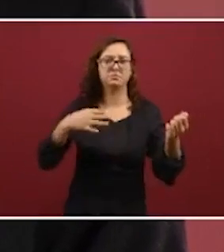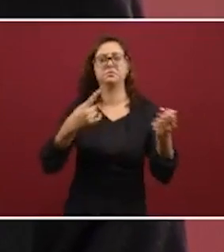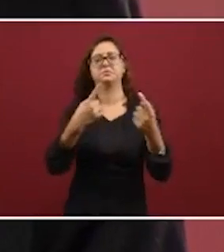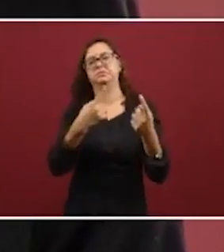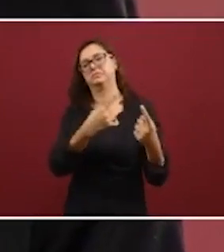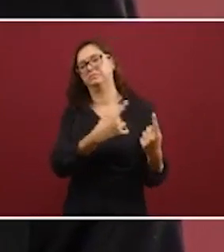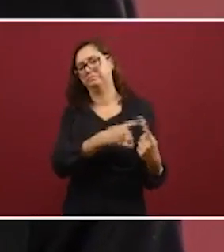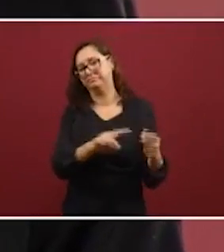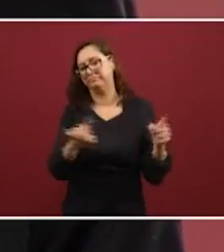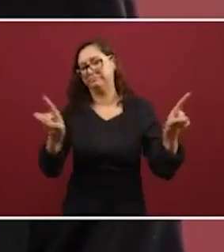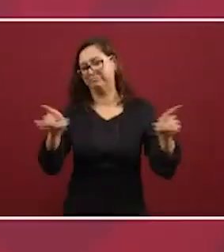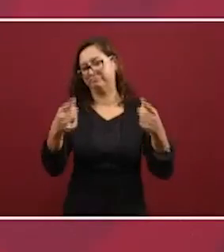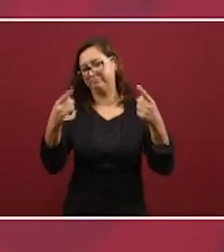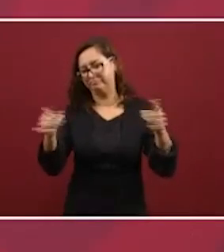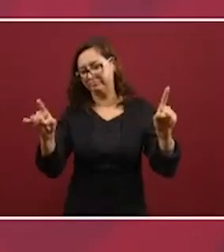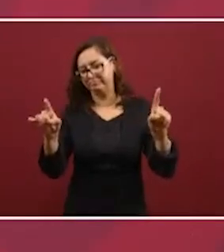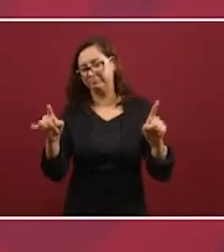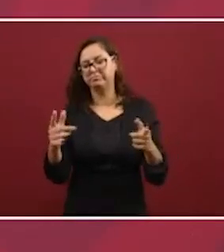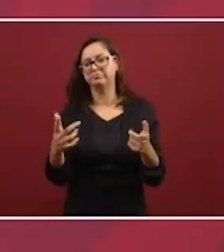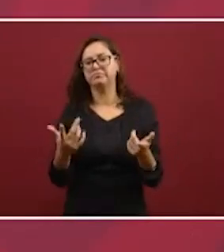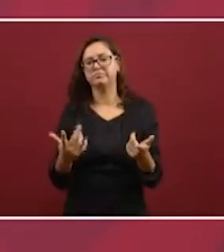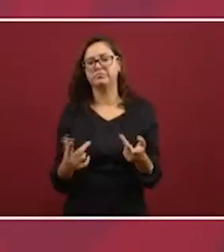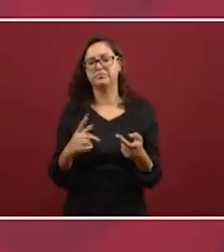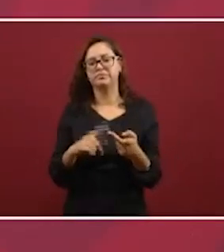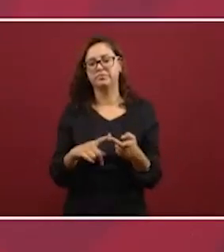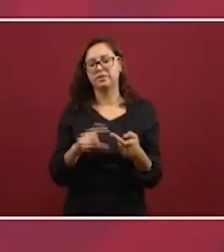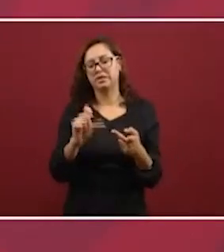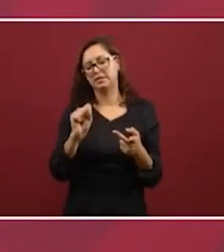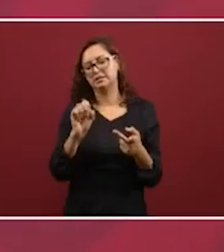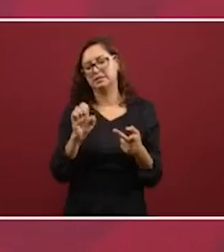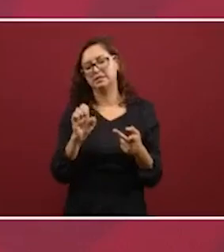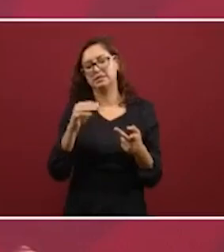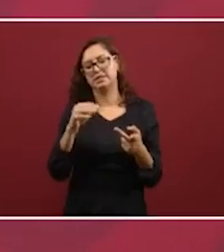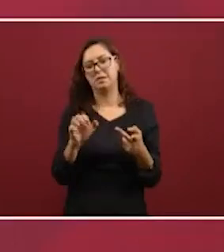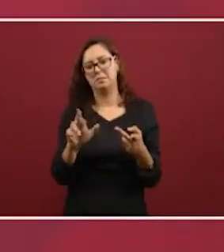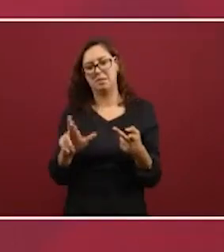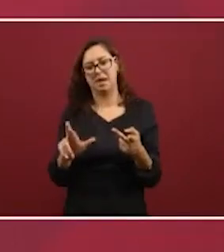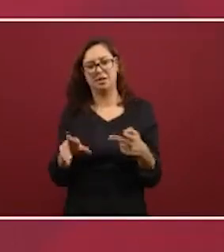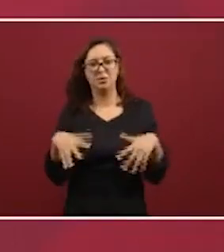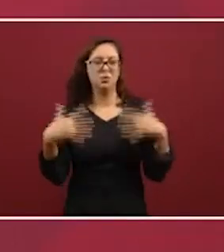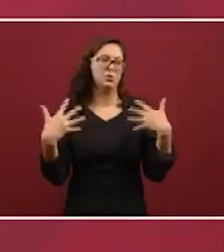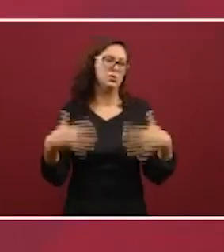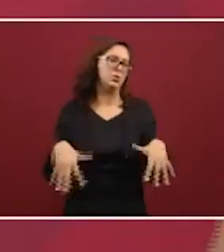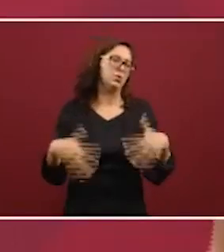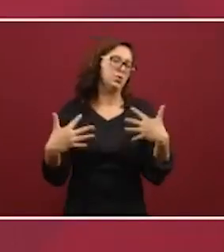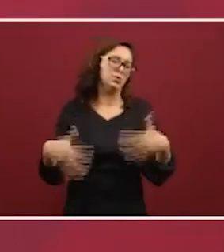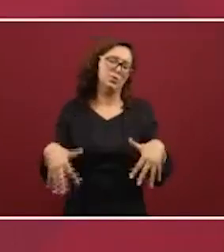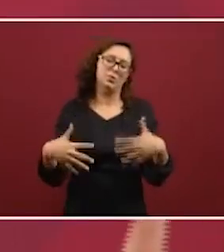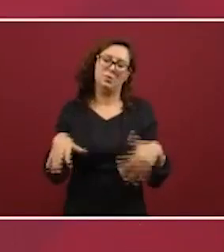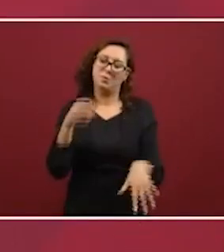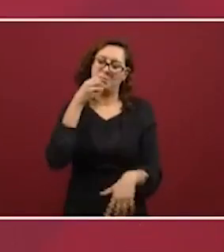d la secretaría marina no van a ver